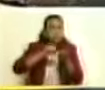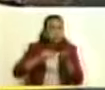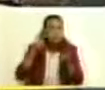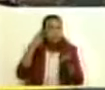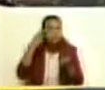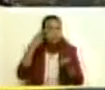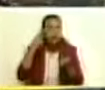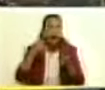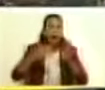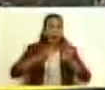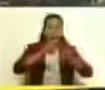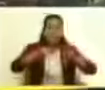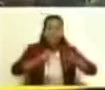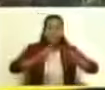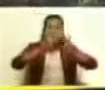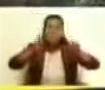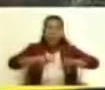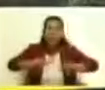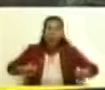al método correcto,